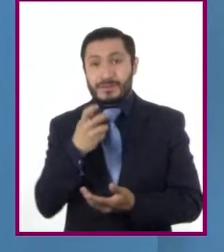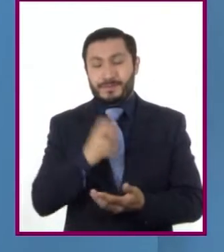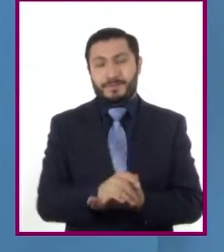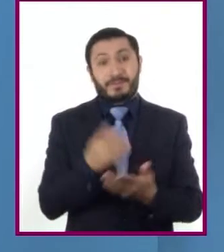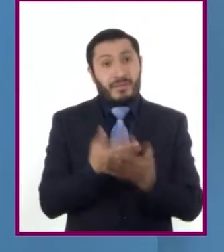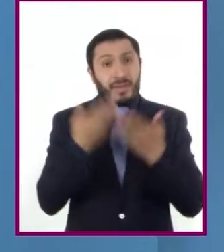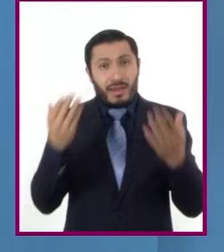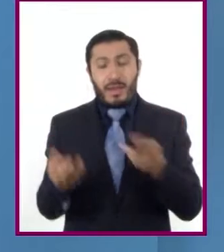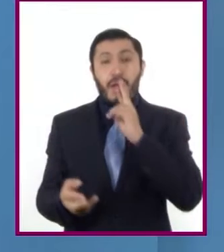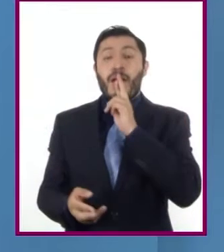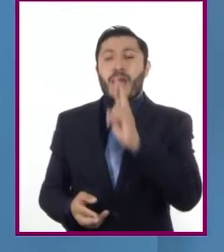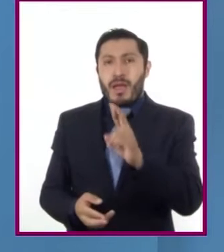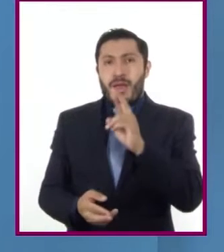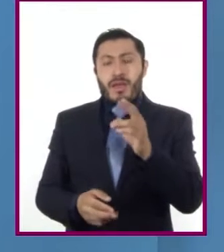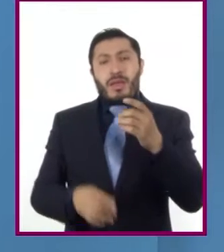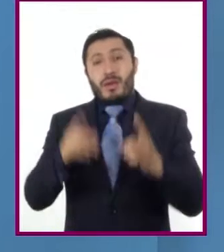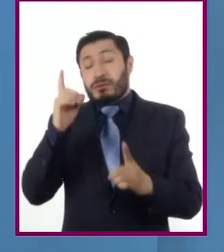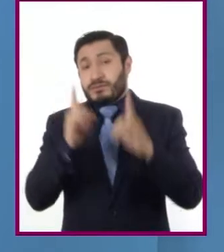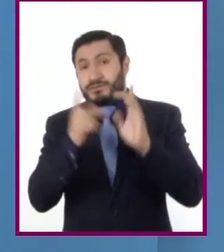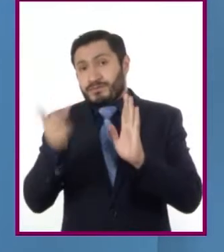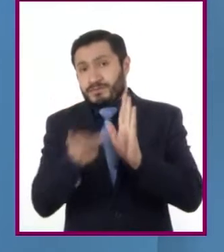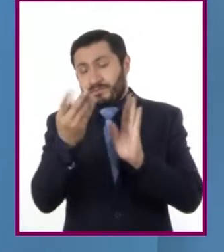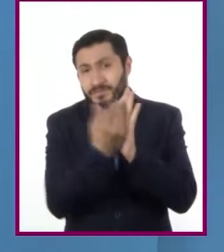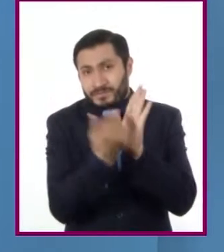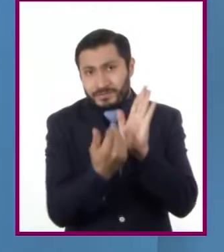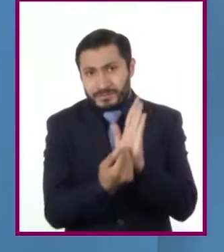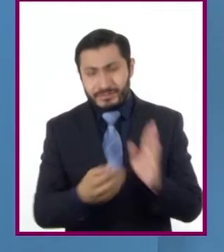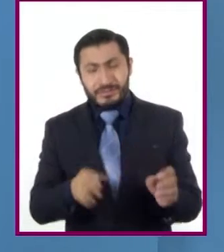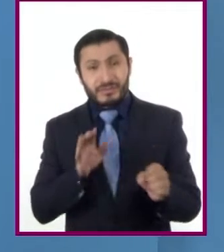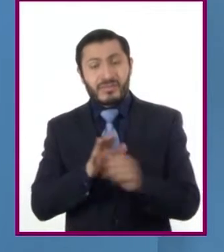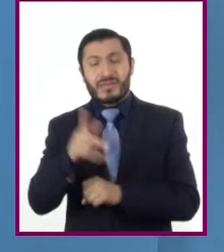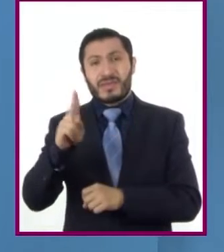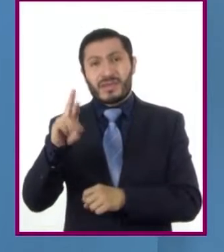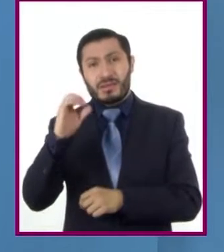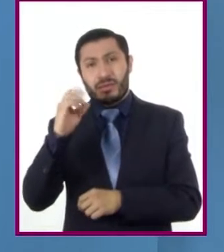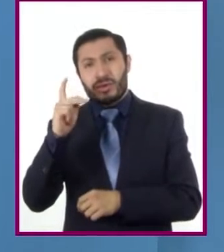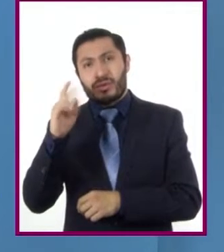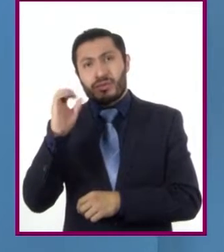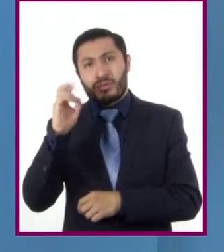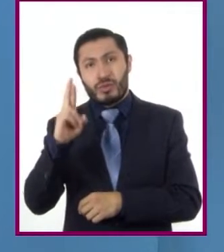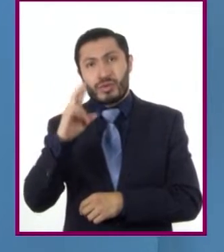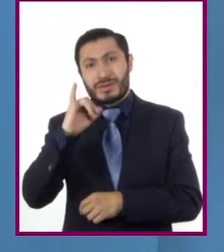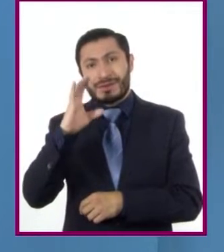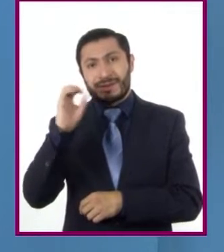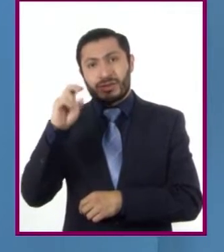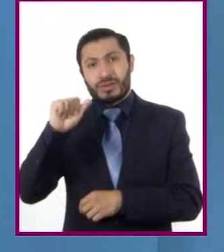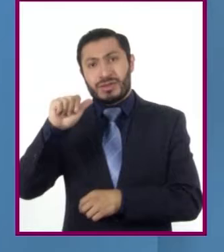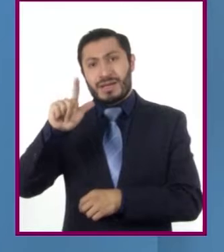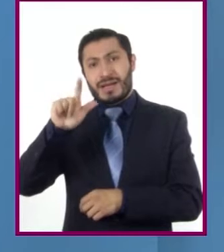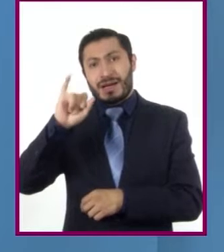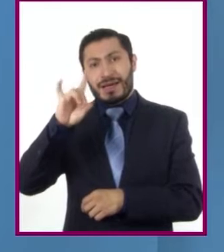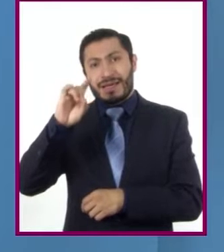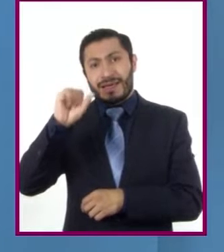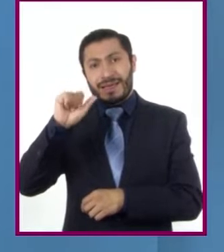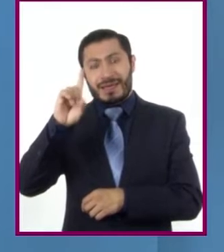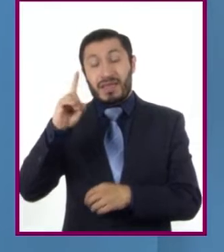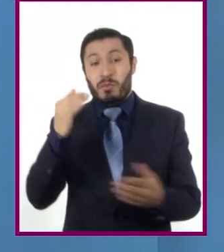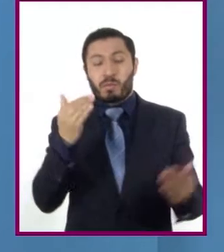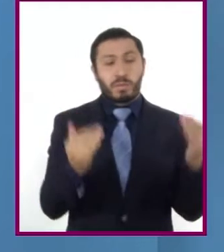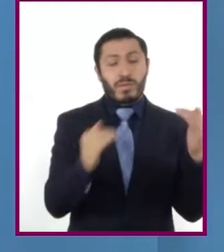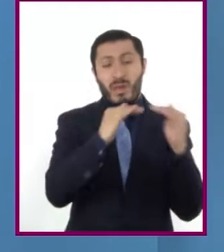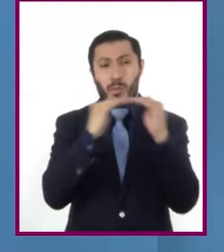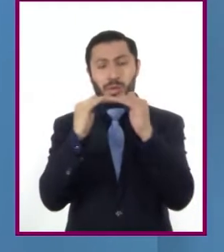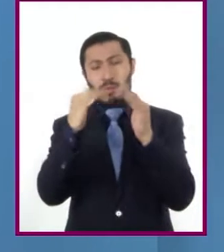Ahora respondamos a las preguntas. ¿Qué tipo de proporcionalidad observan entre los datos de la tabla? ¿Por